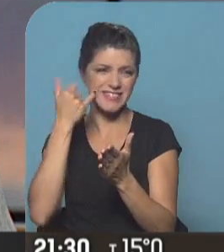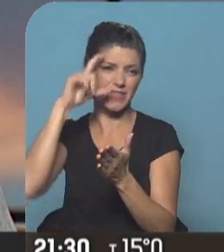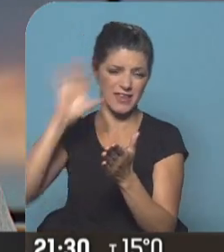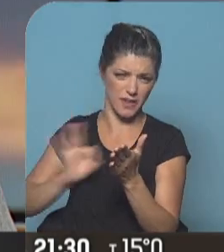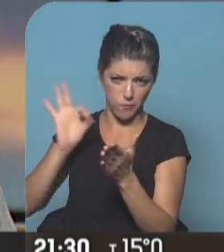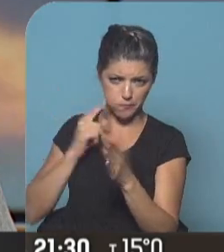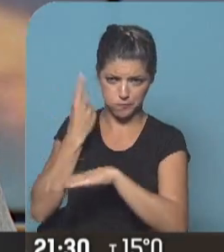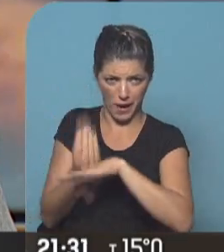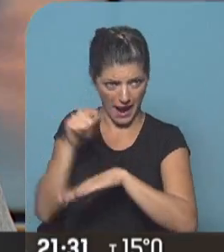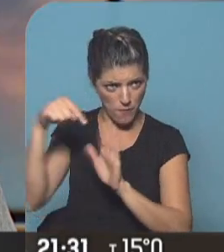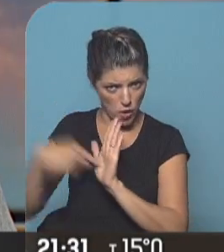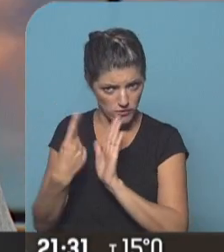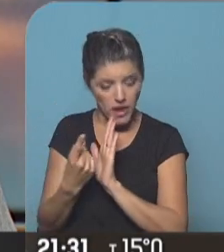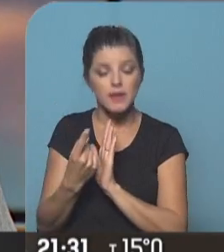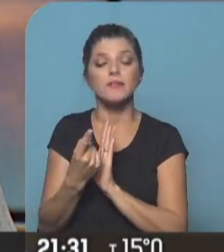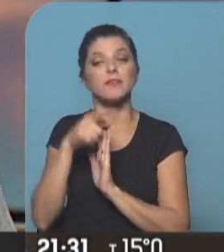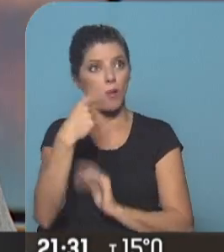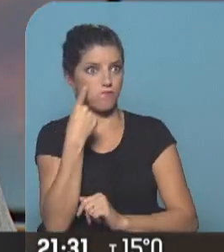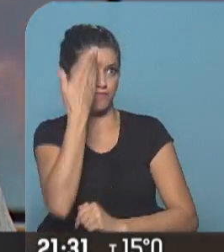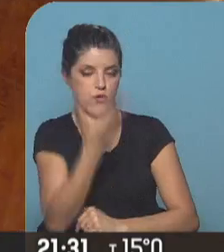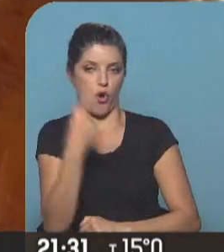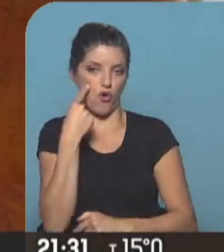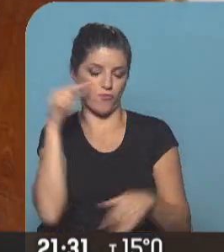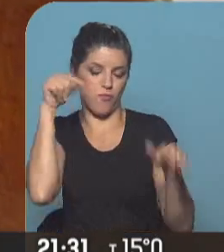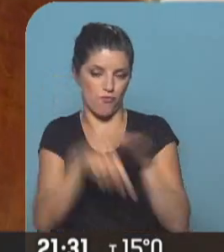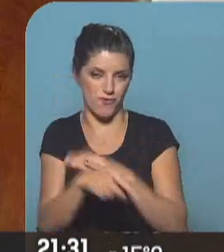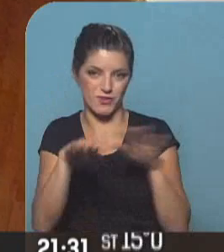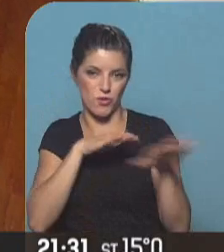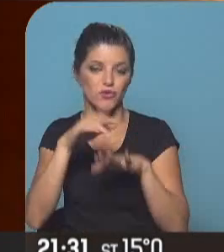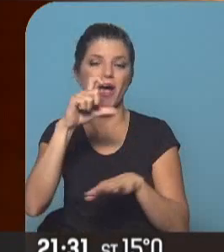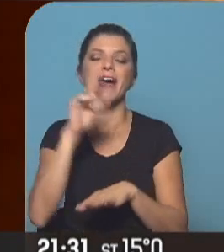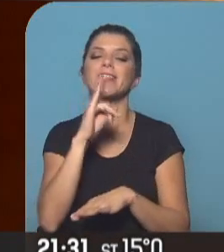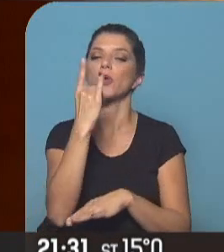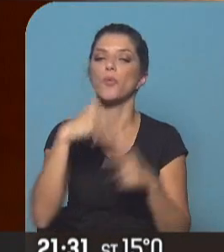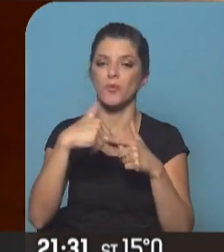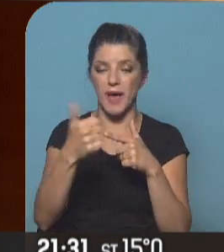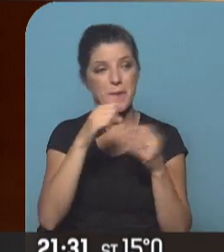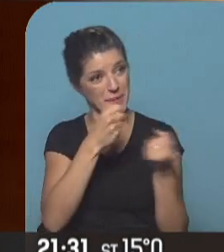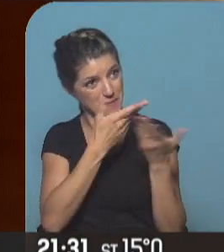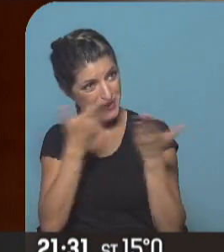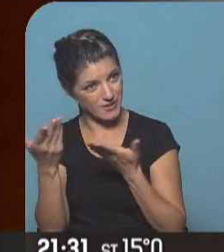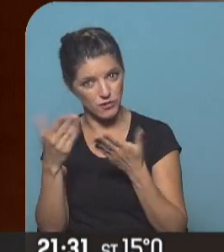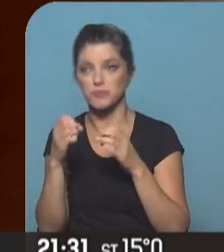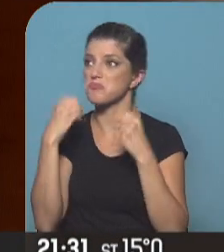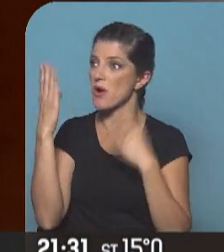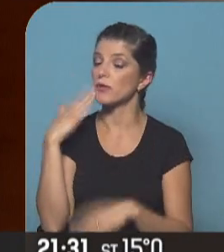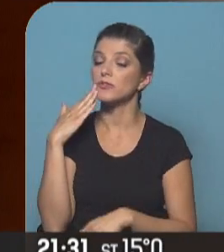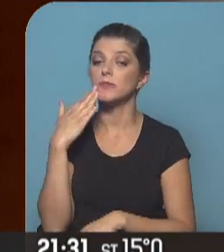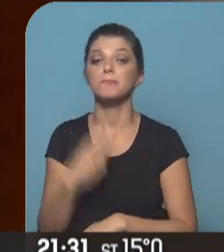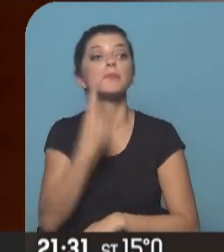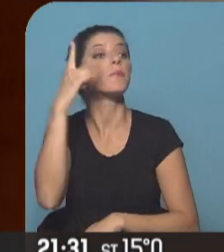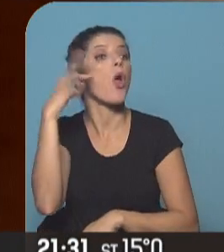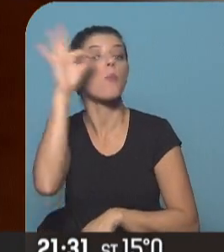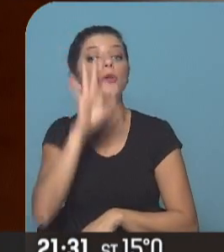13 aproximadamente y es un profundo conocedor de la situación bienvenido a robert como estas buenas noches primer análisis de lo que está pasando